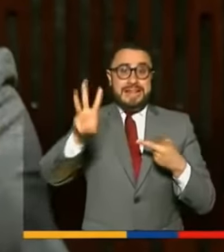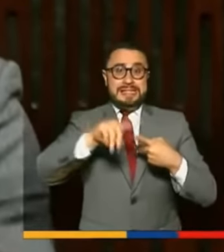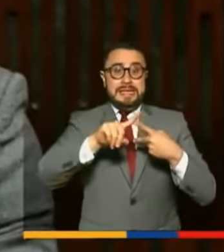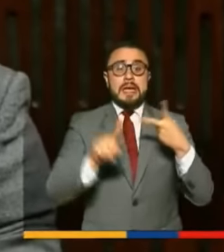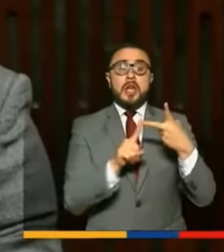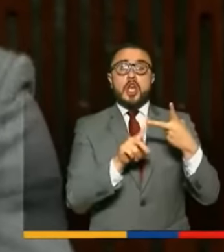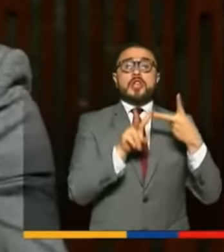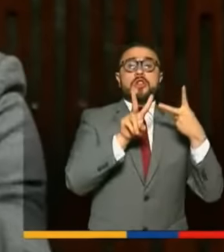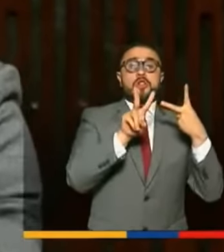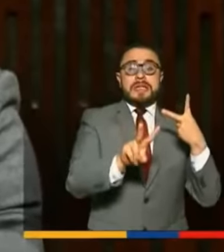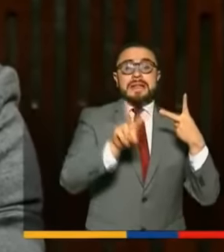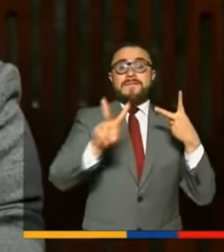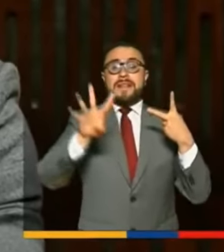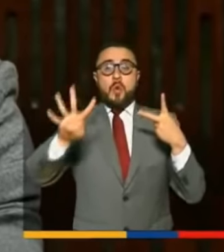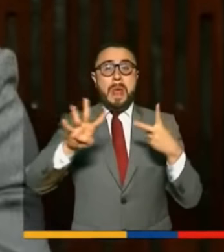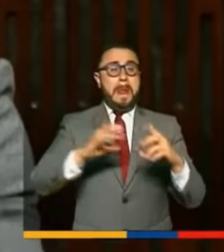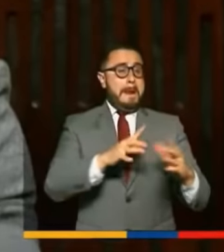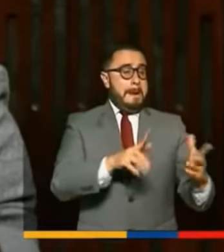224